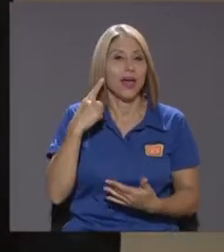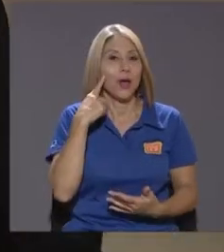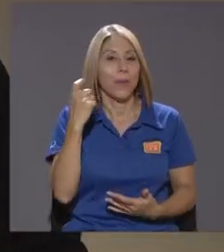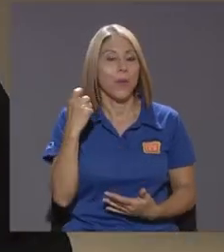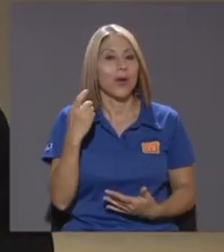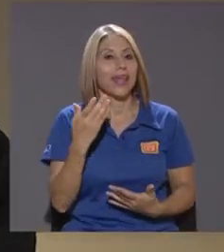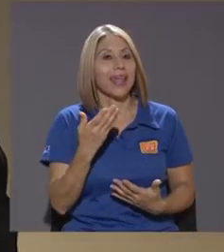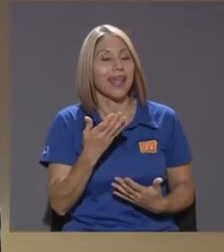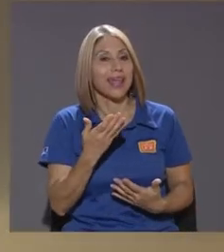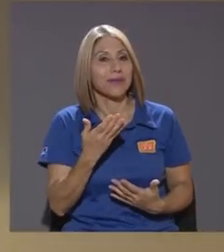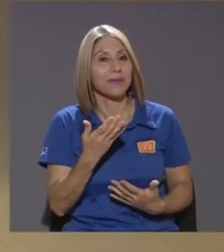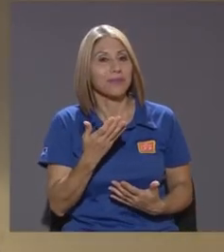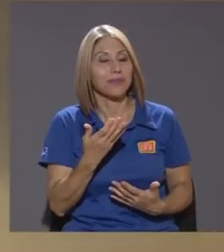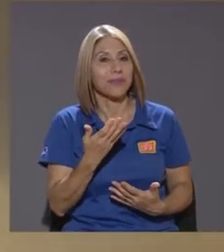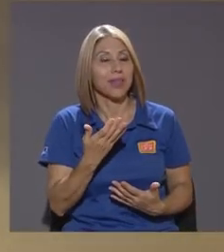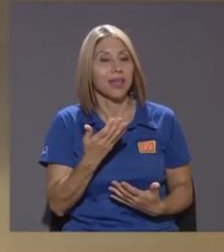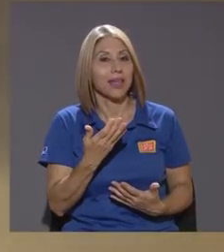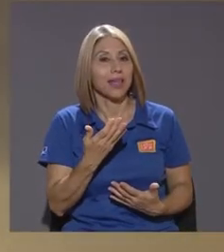y